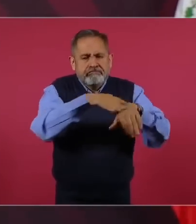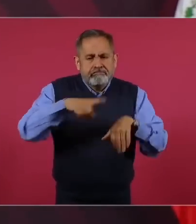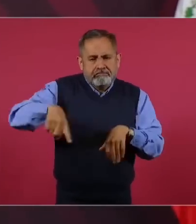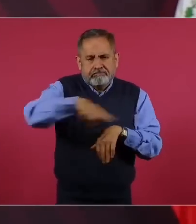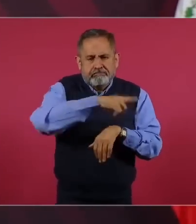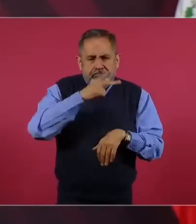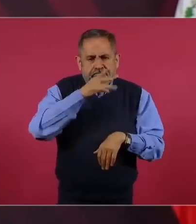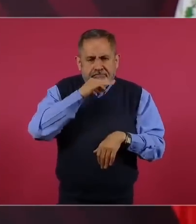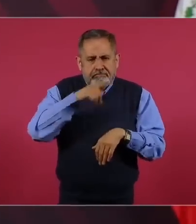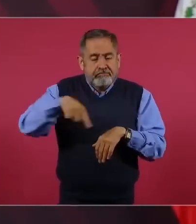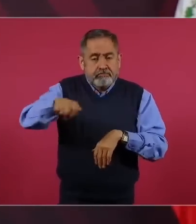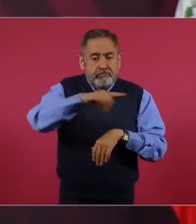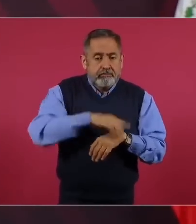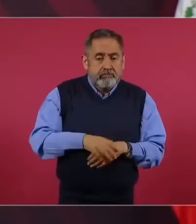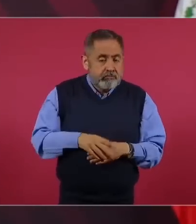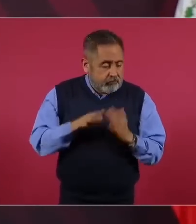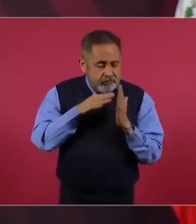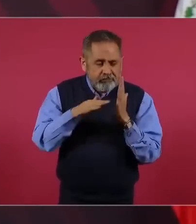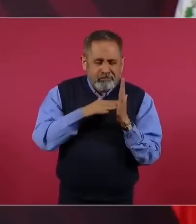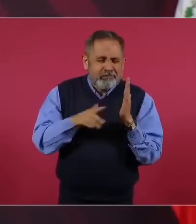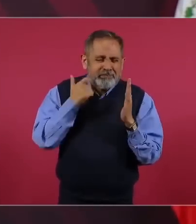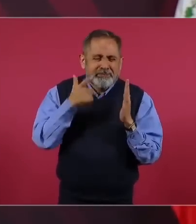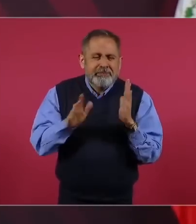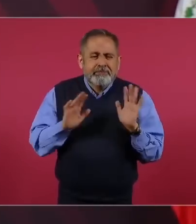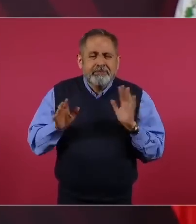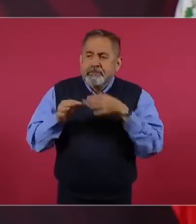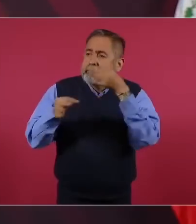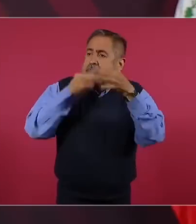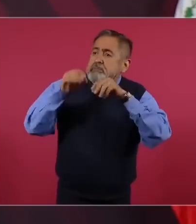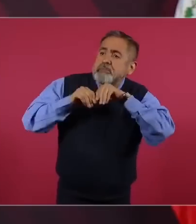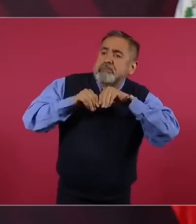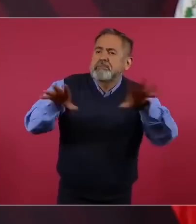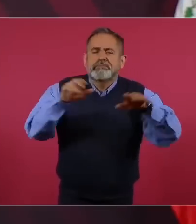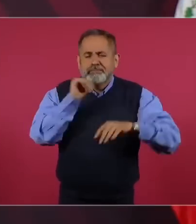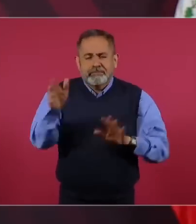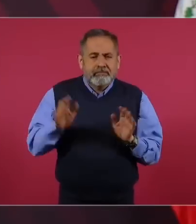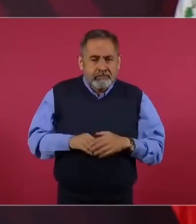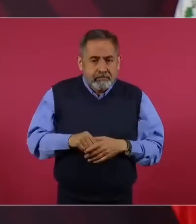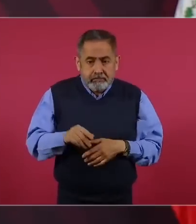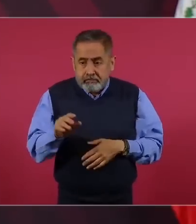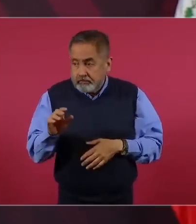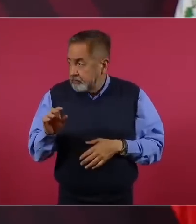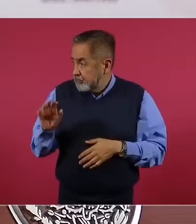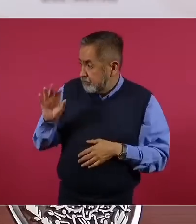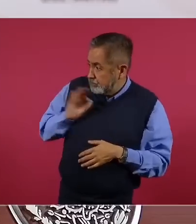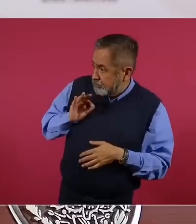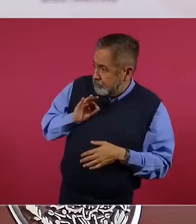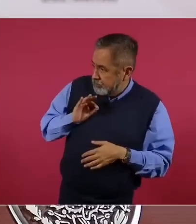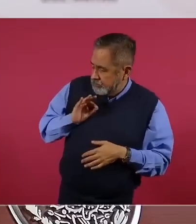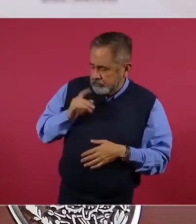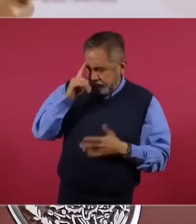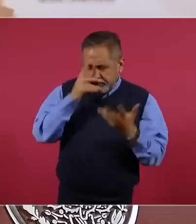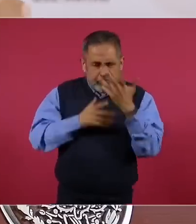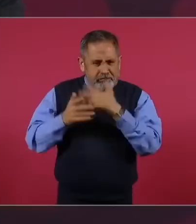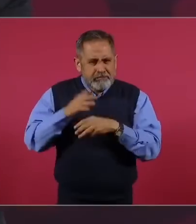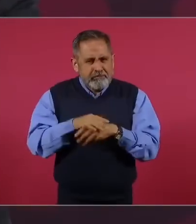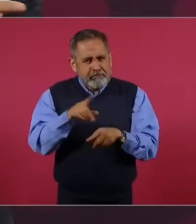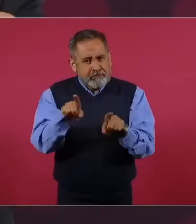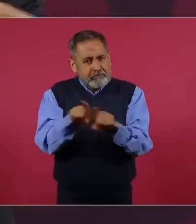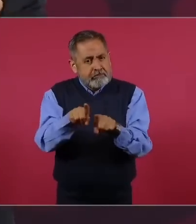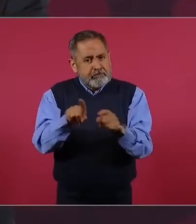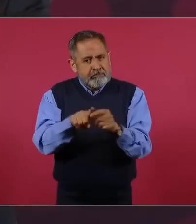a ellos, y no lo había yo querido publicar, pero ya el que me dijeron, yo me confundí porque pensé que era